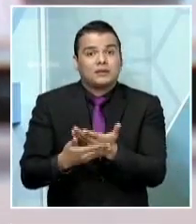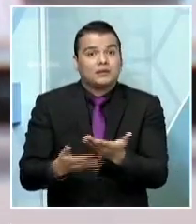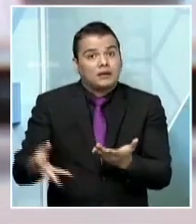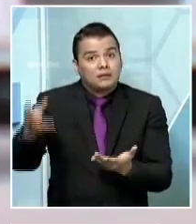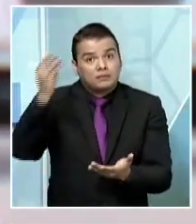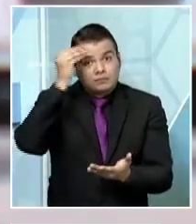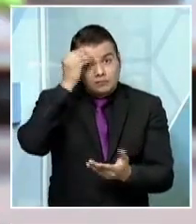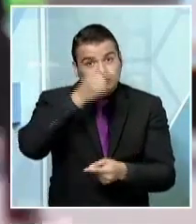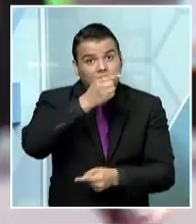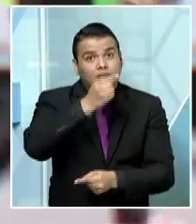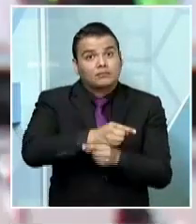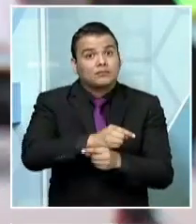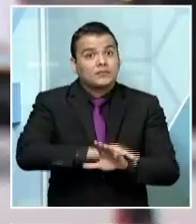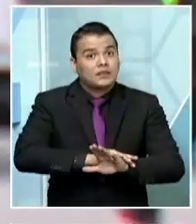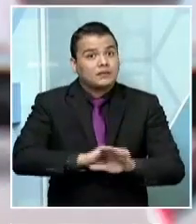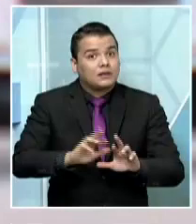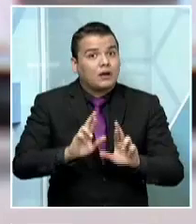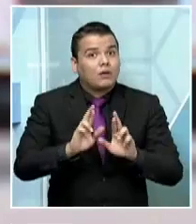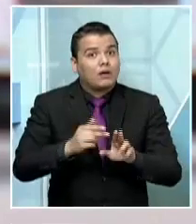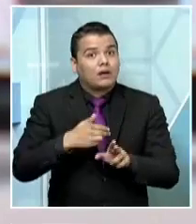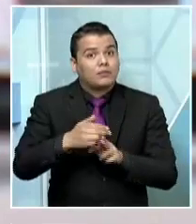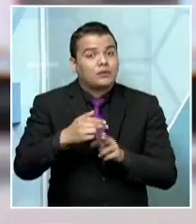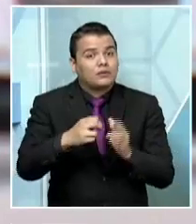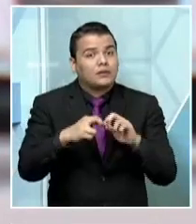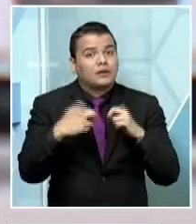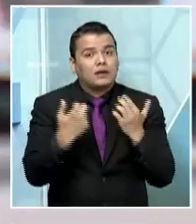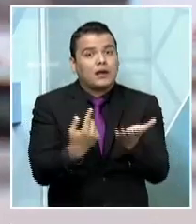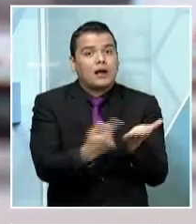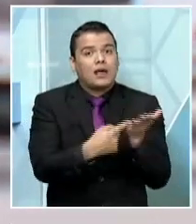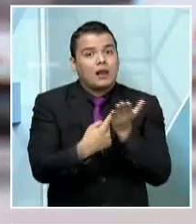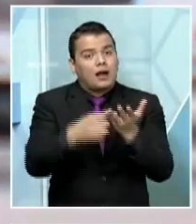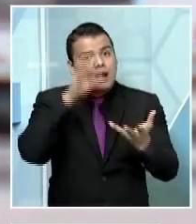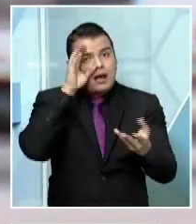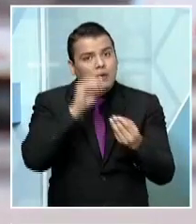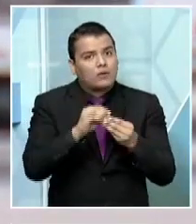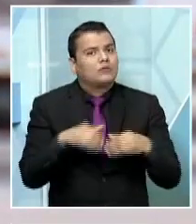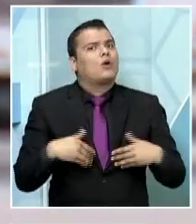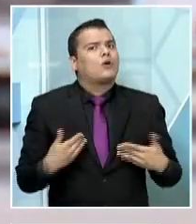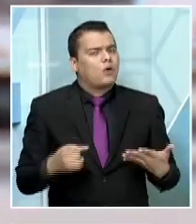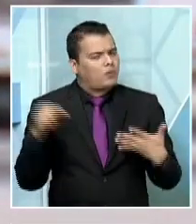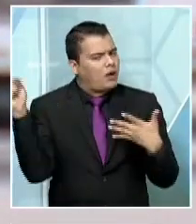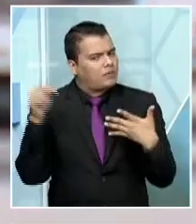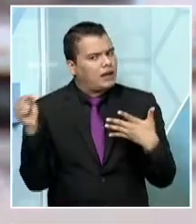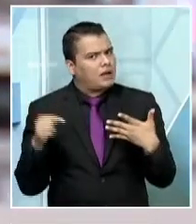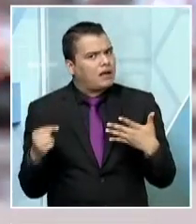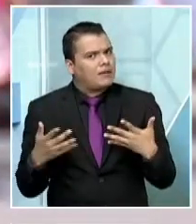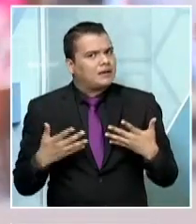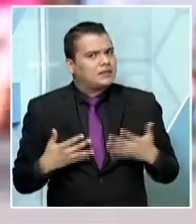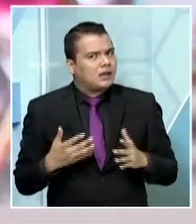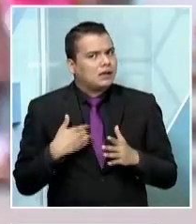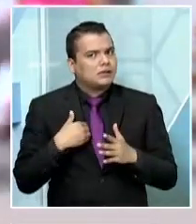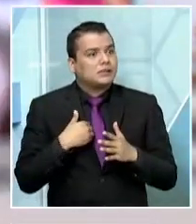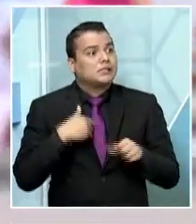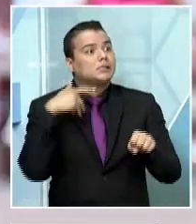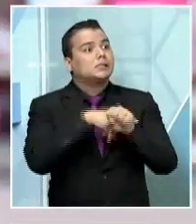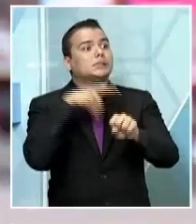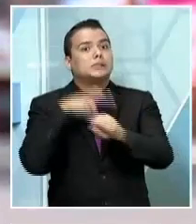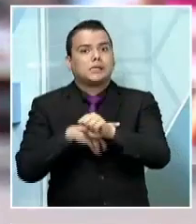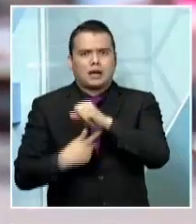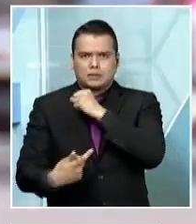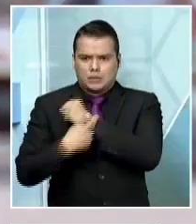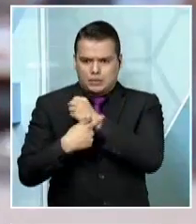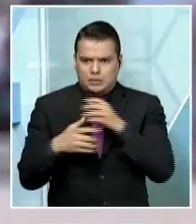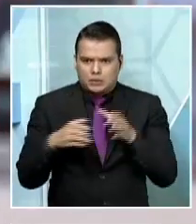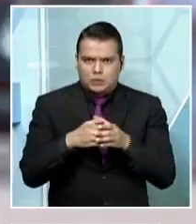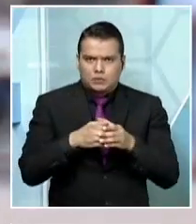de tránsito se cumplan y se pueda llegar a una mesa de concertación donde queden claros todos los puntos y se cese esta persecución que hay en contra